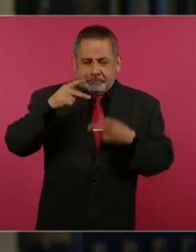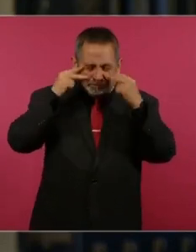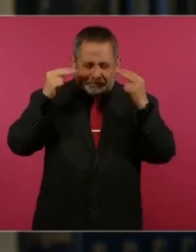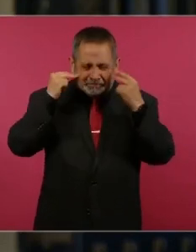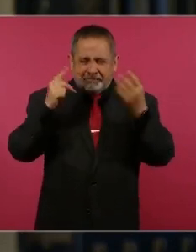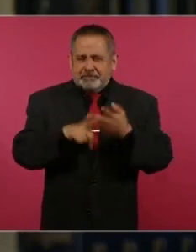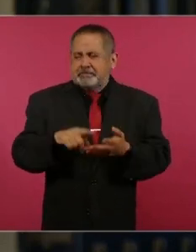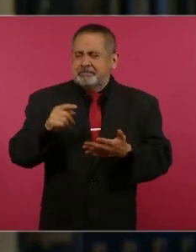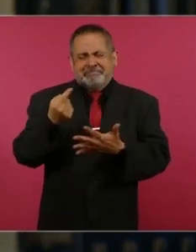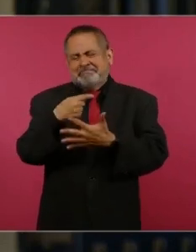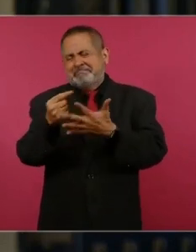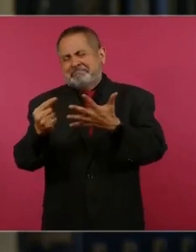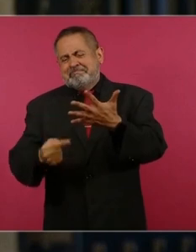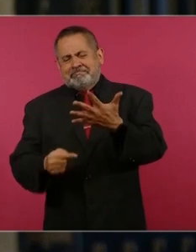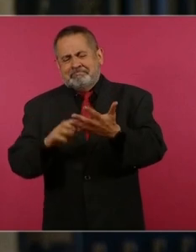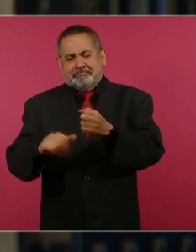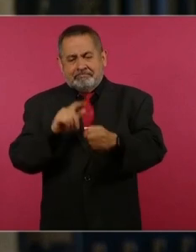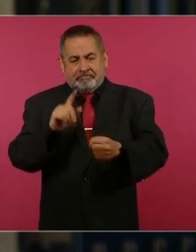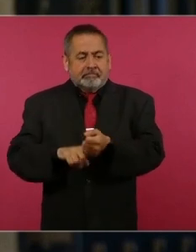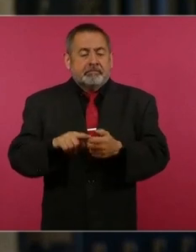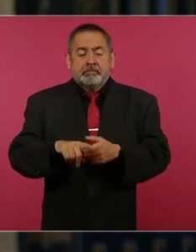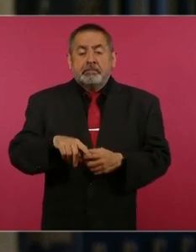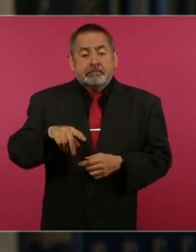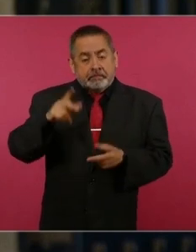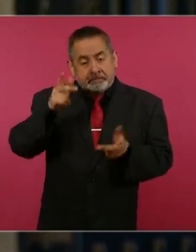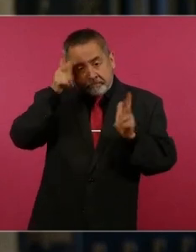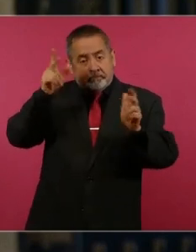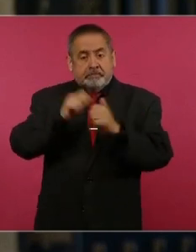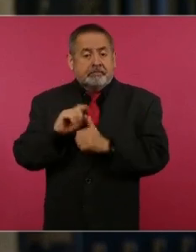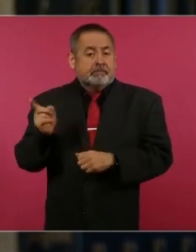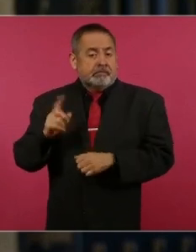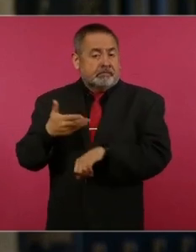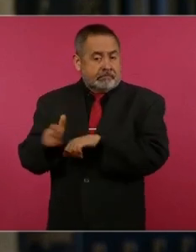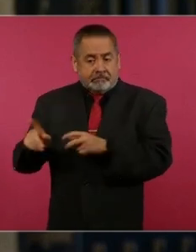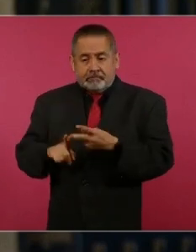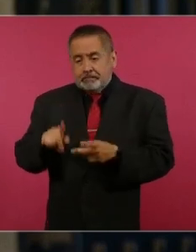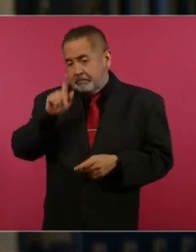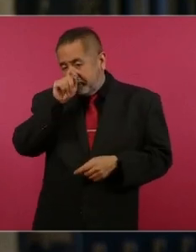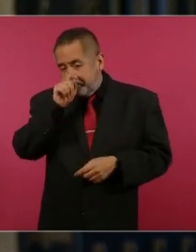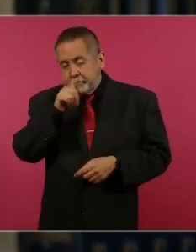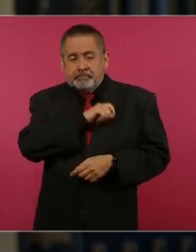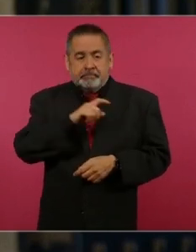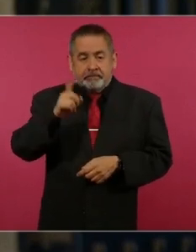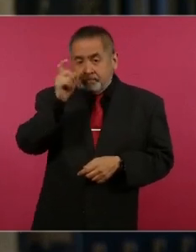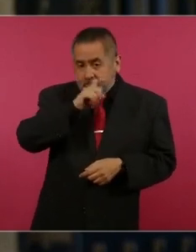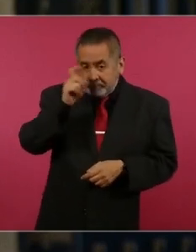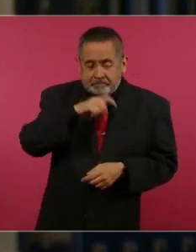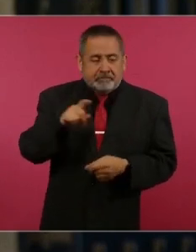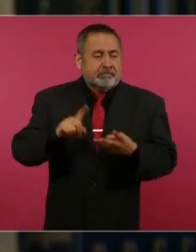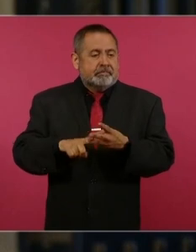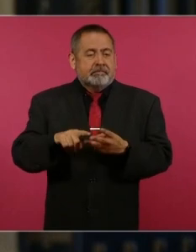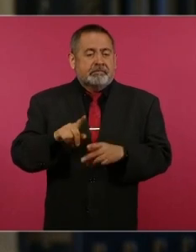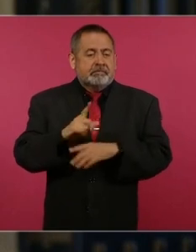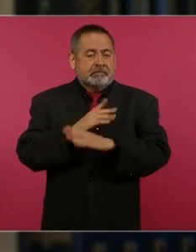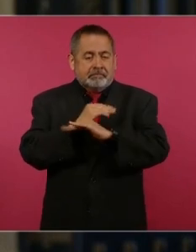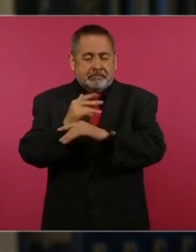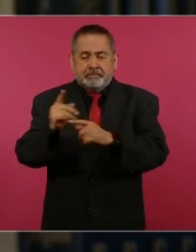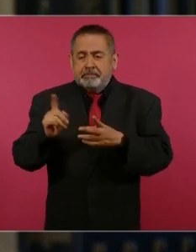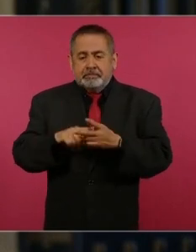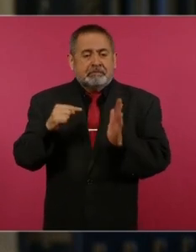jabalís de collar, venados de cola blanca, murciélagos, conejos, loros, águilas de cola roja, colibrís,